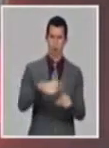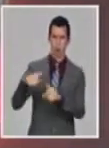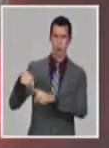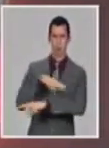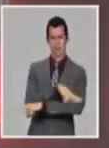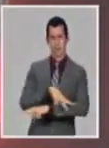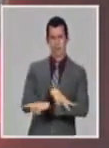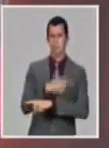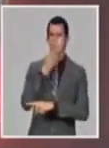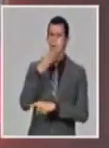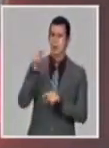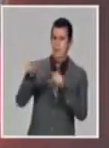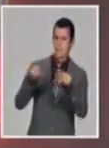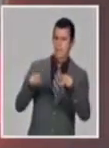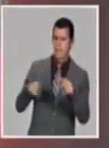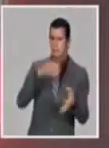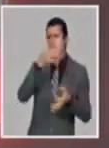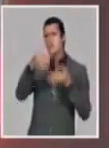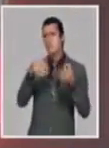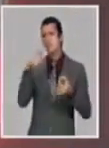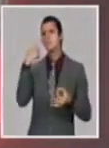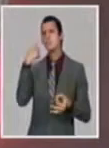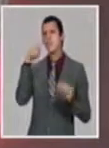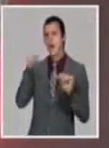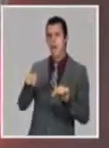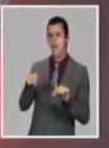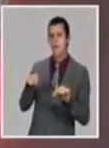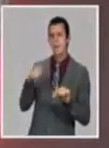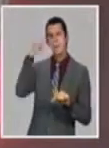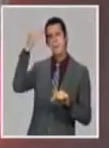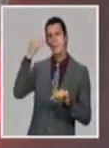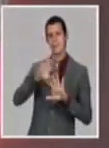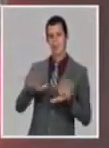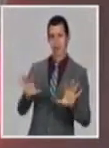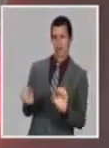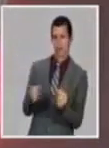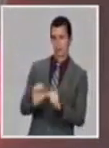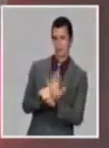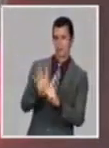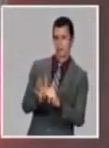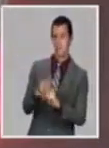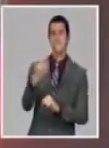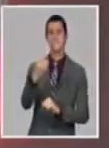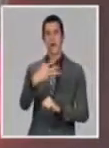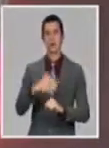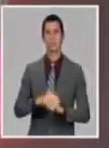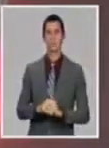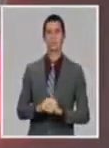para saber que las medidas que nosotros tenemos previstas para el control son